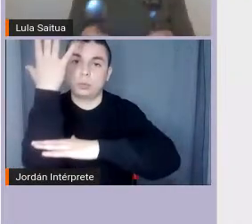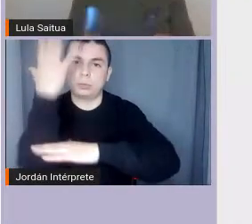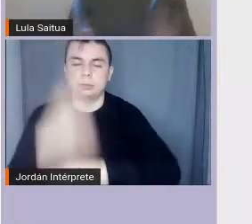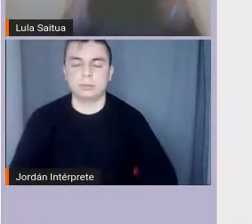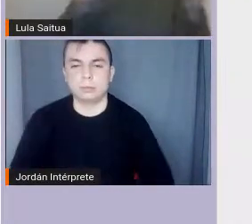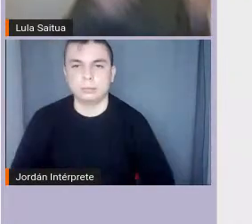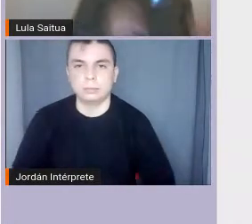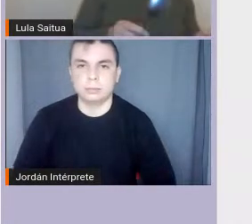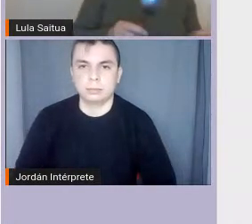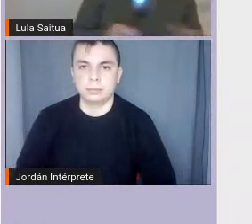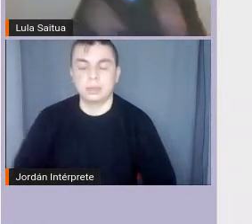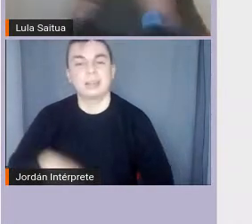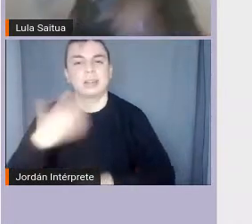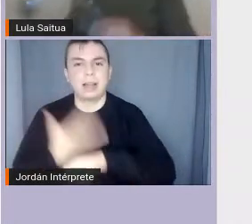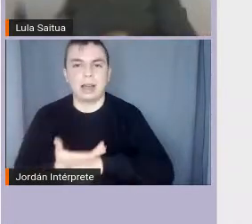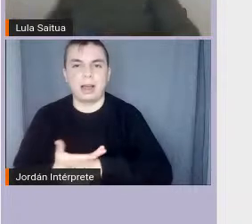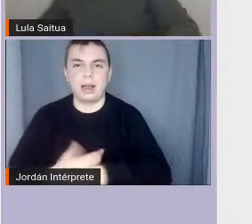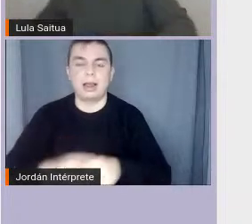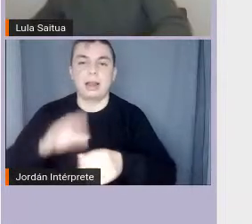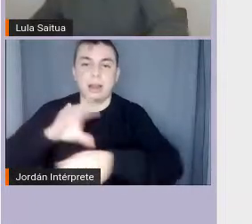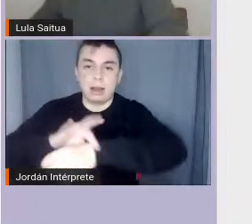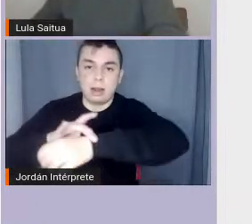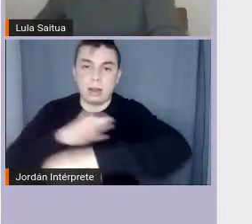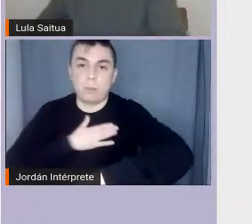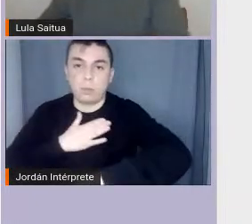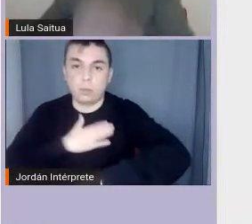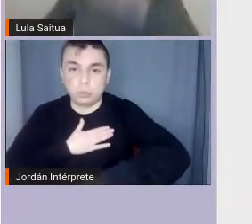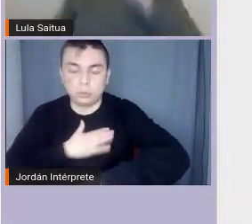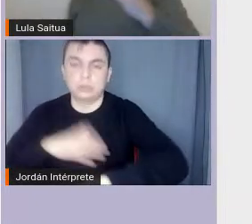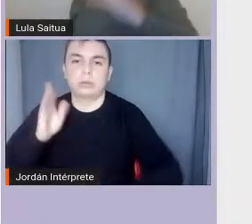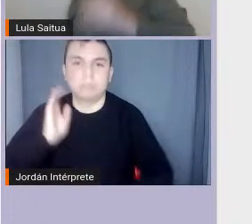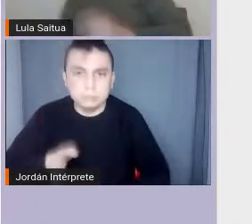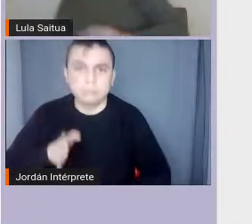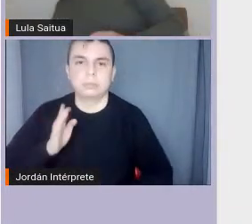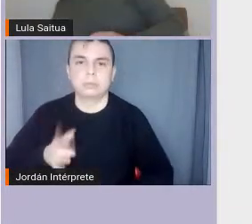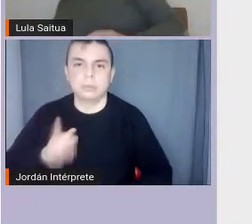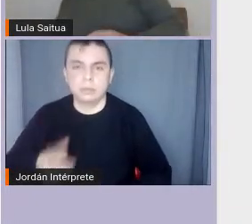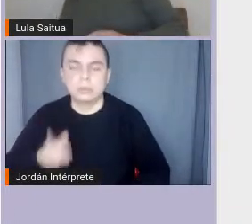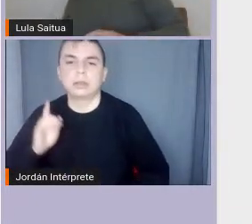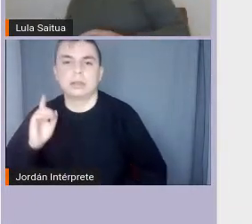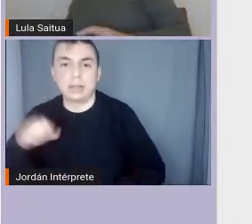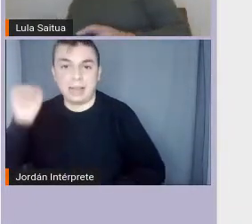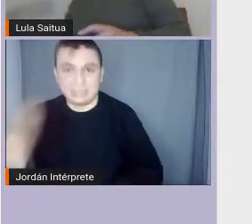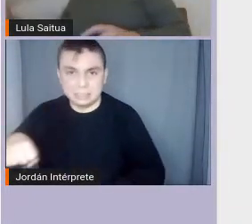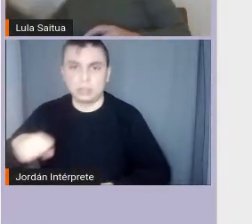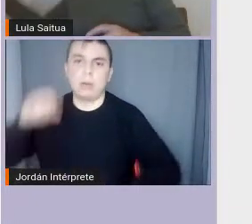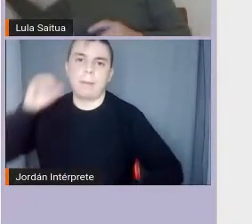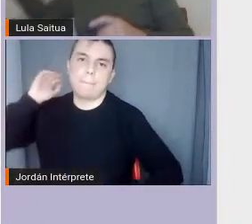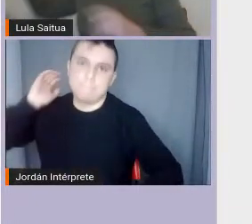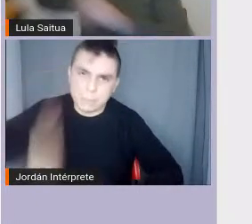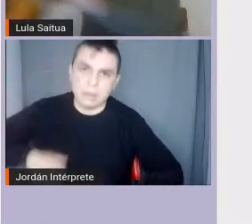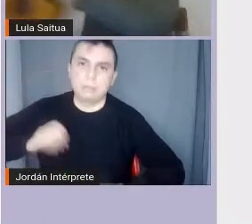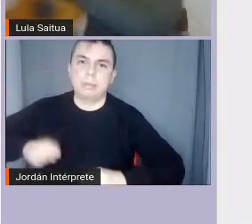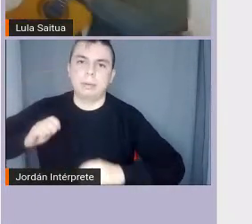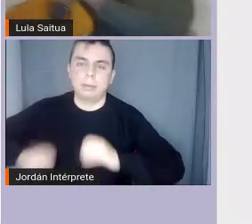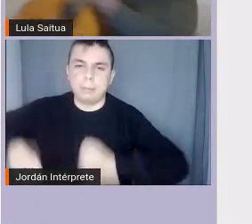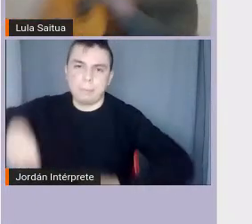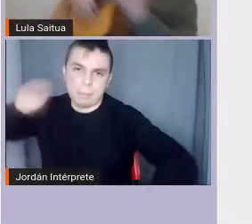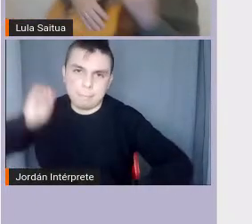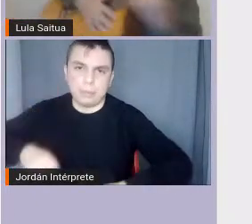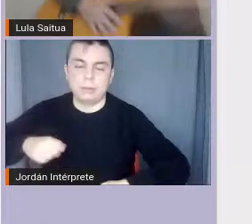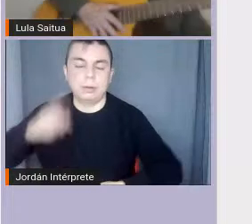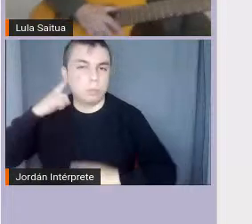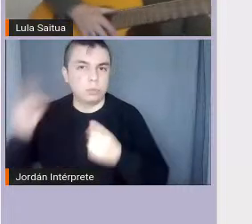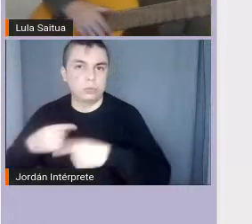El pulso, el acento y el ritmo son elementos fundamentales también en la música. Voy a cantar la